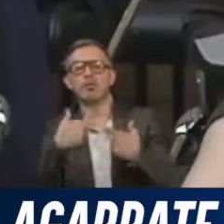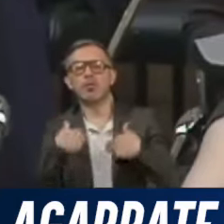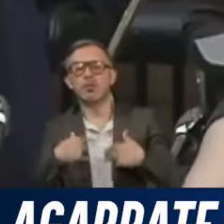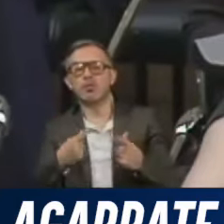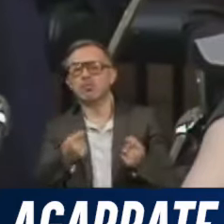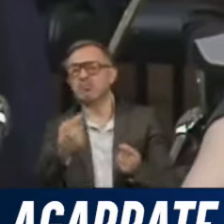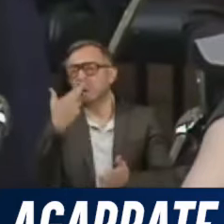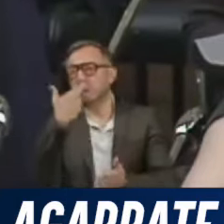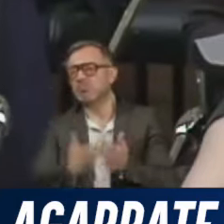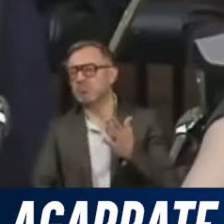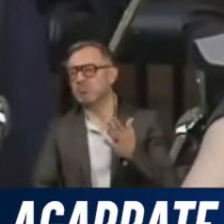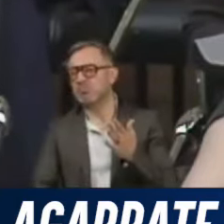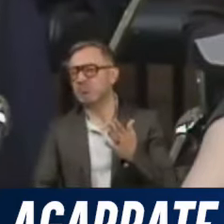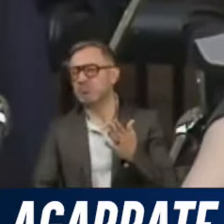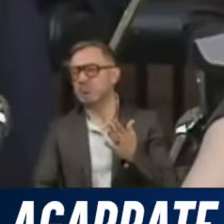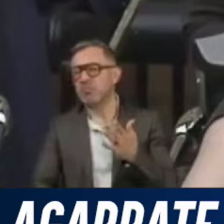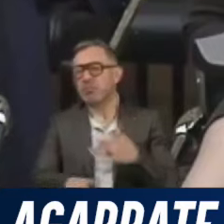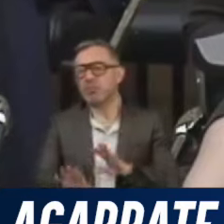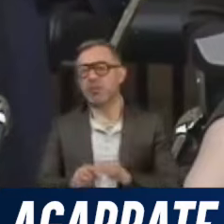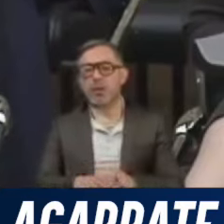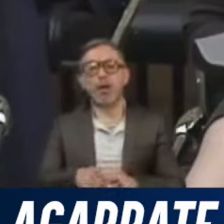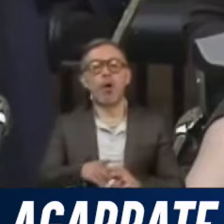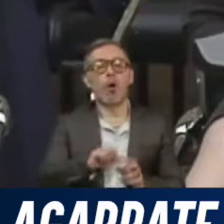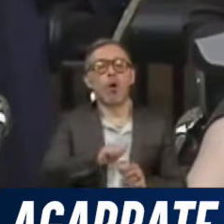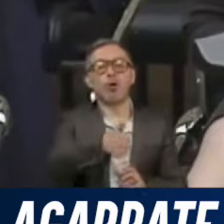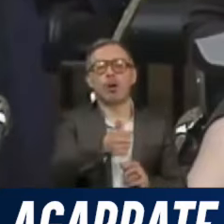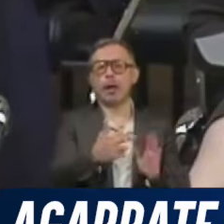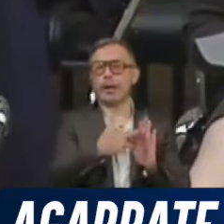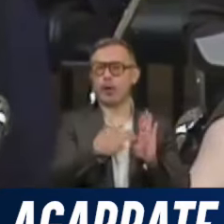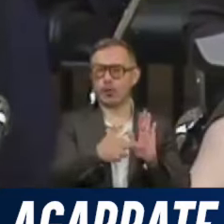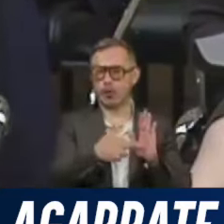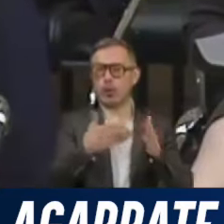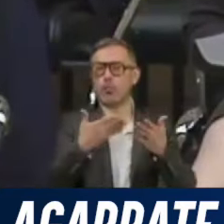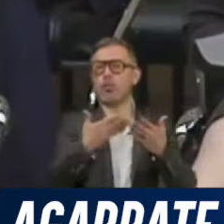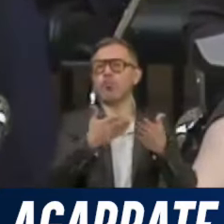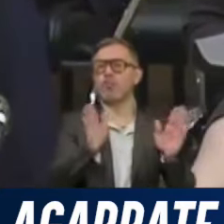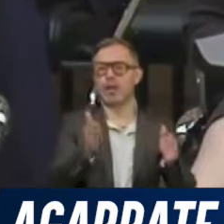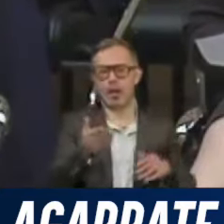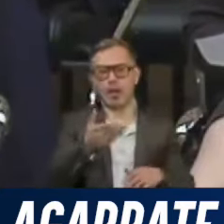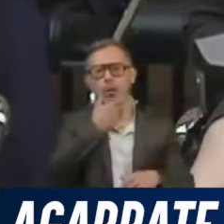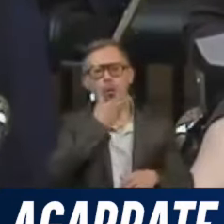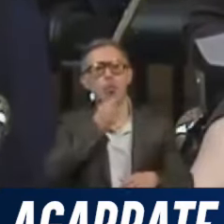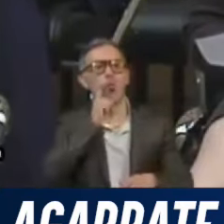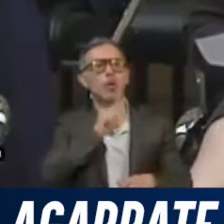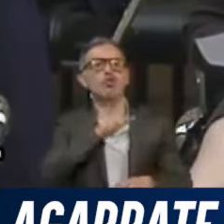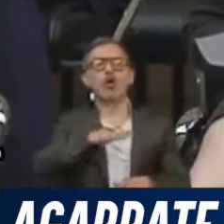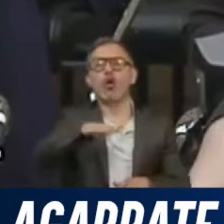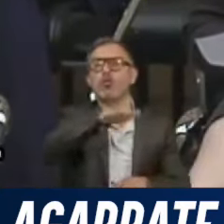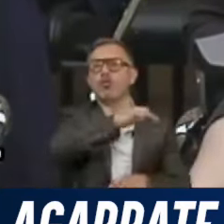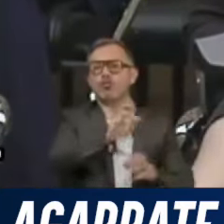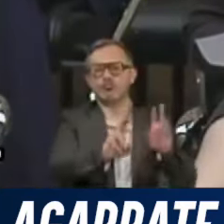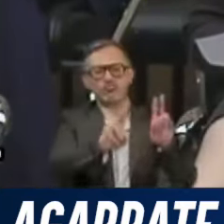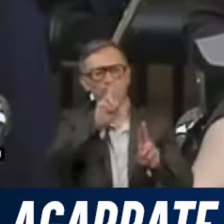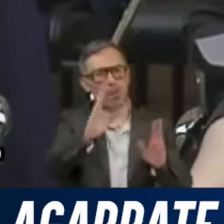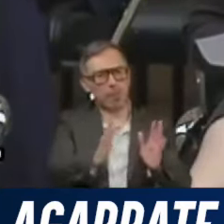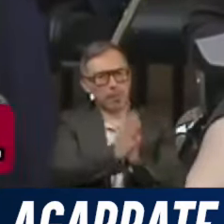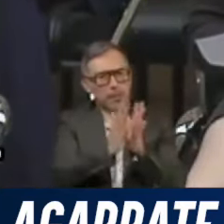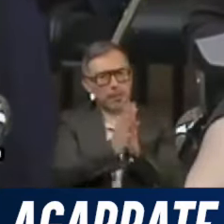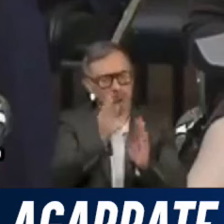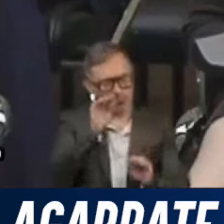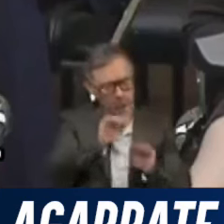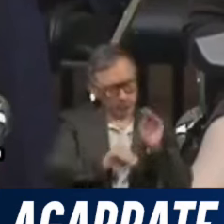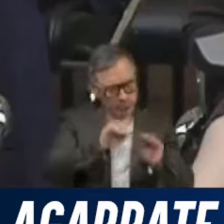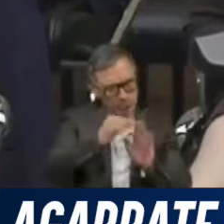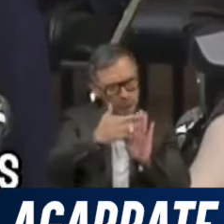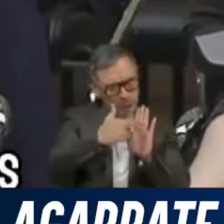o una regulación pública en la cual todos y todas hayamos participado Y en donde el énfasis se ponga en la garantía